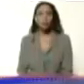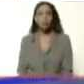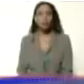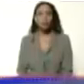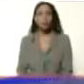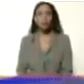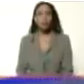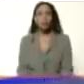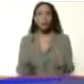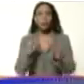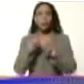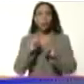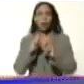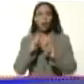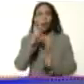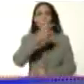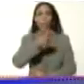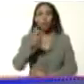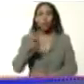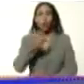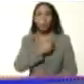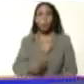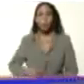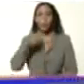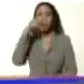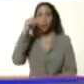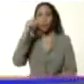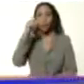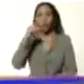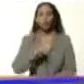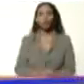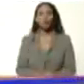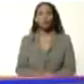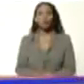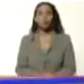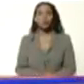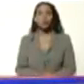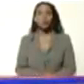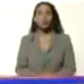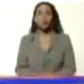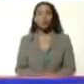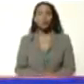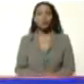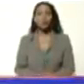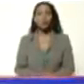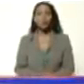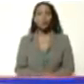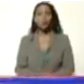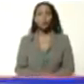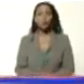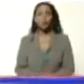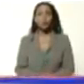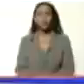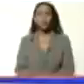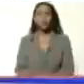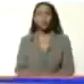Palabras del ciudadano Nicolás Maduro Moros, presidente constitucional de la República Bolivariana de Venezuela.